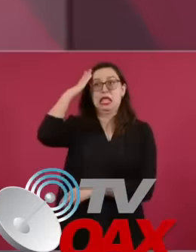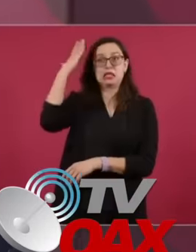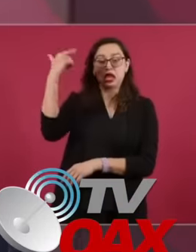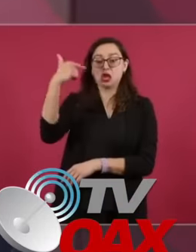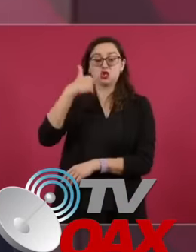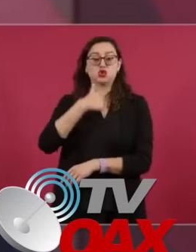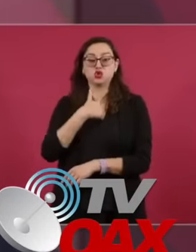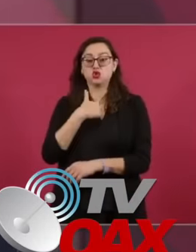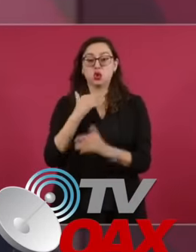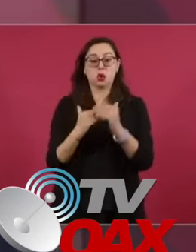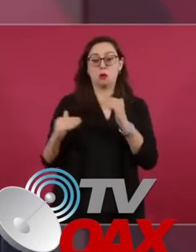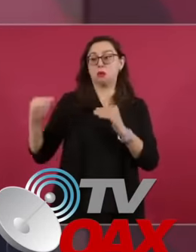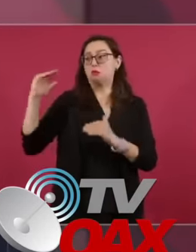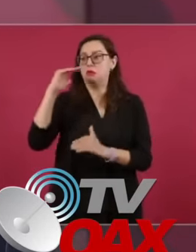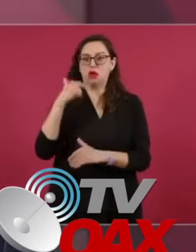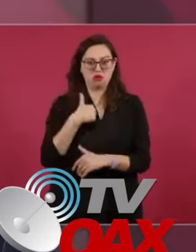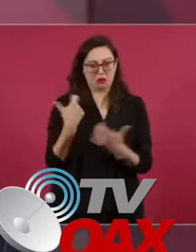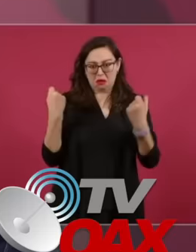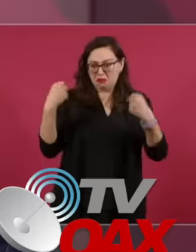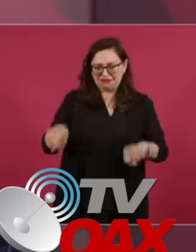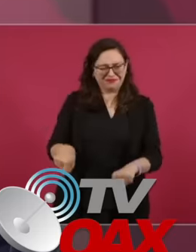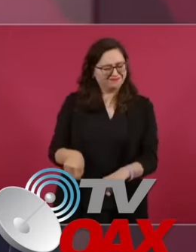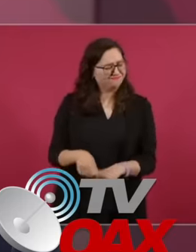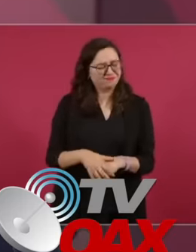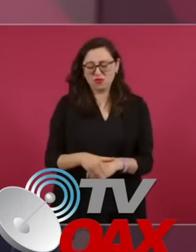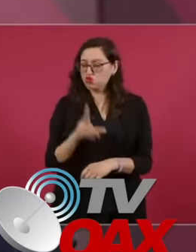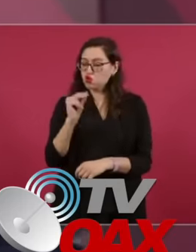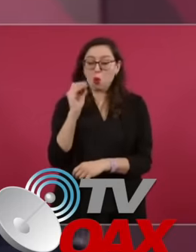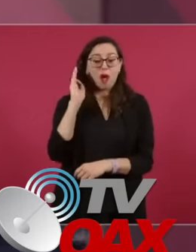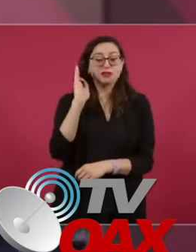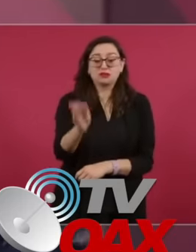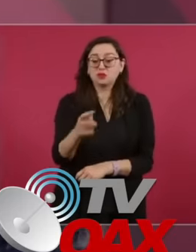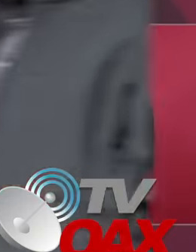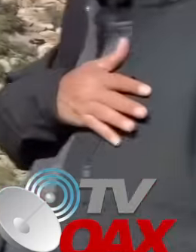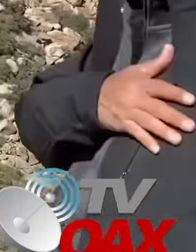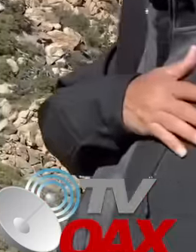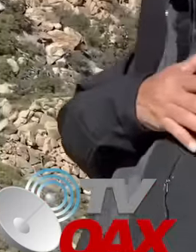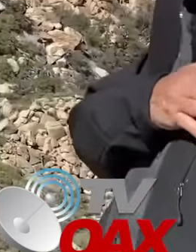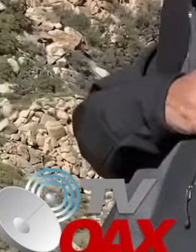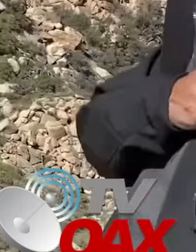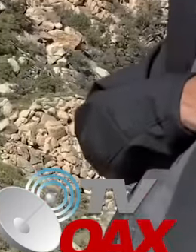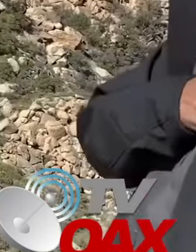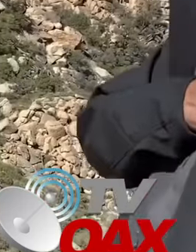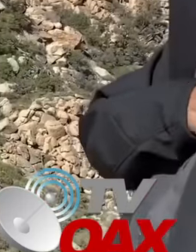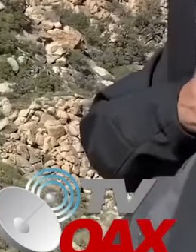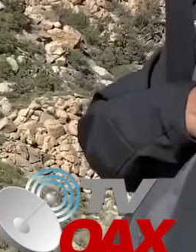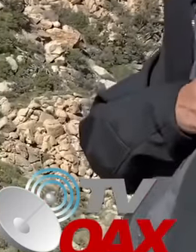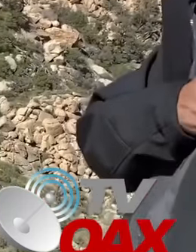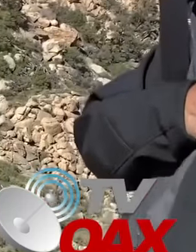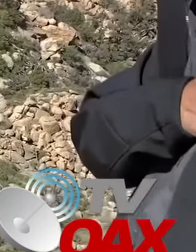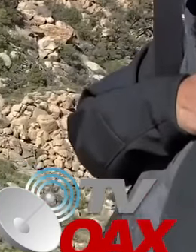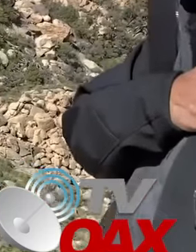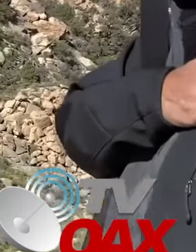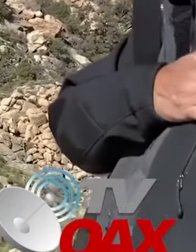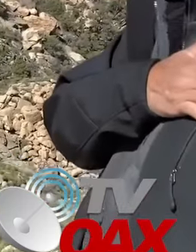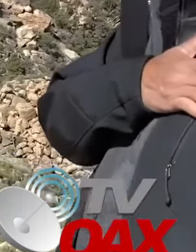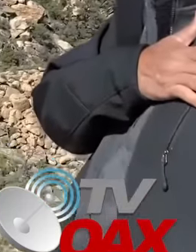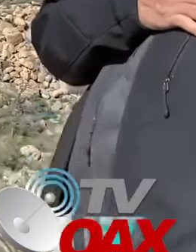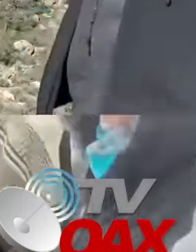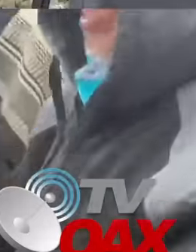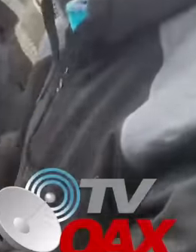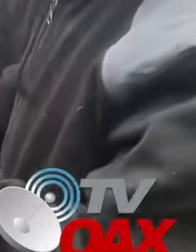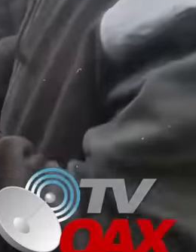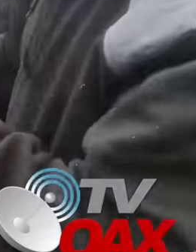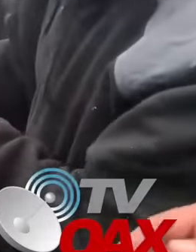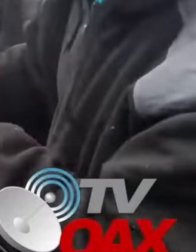mexicanos. En la conferencia de prensa, el presidente Obrador detalló que se va muy feliz cuando concluya su